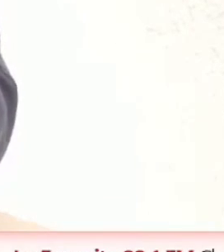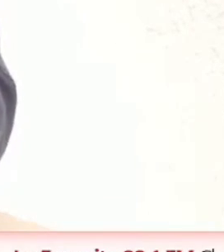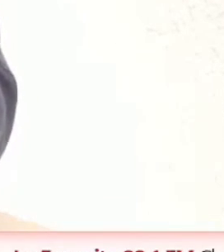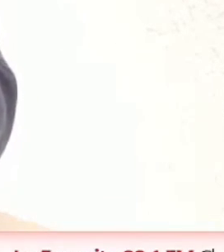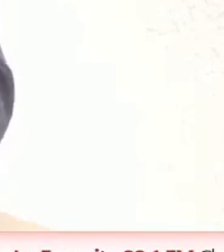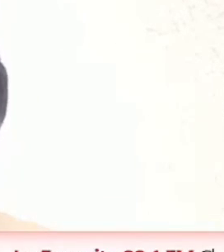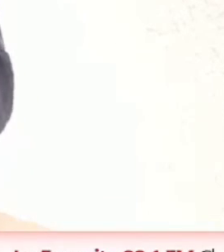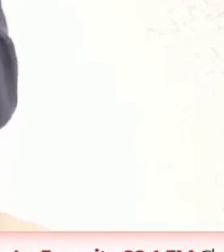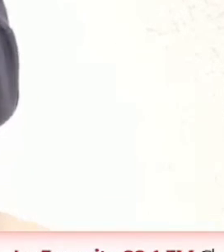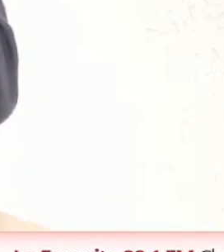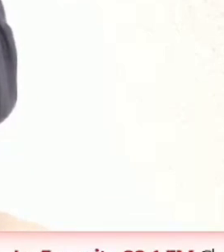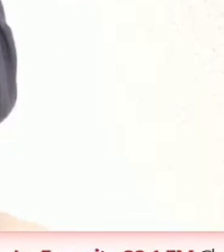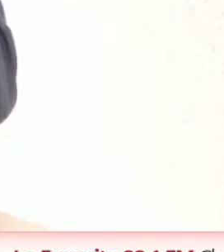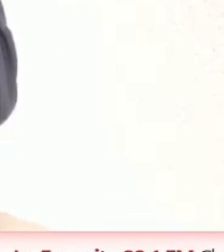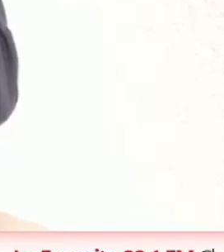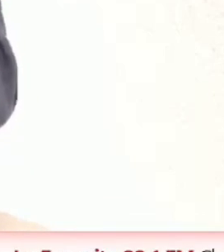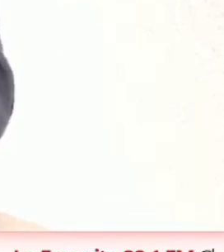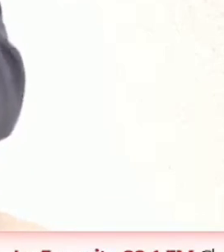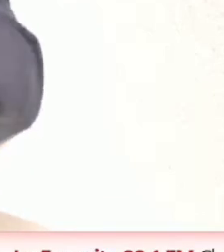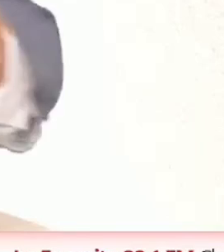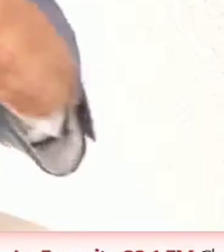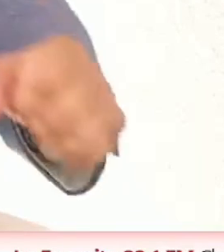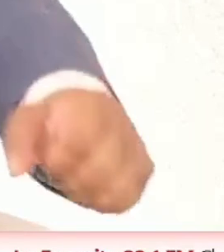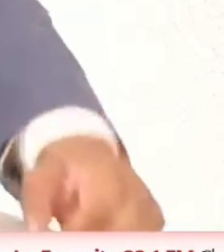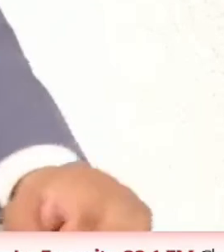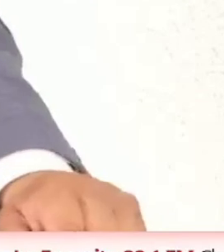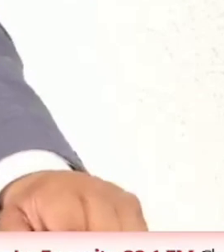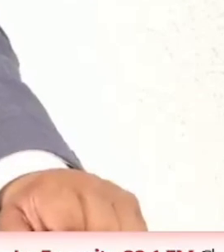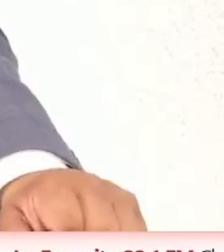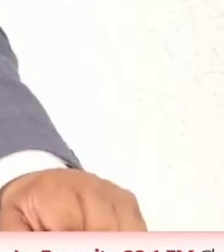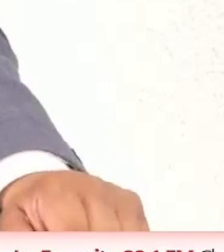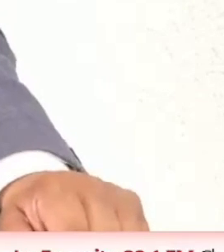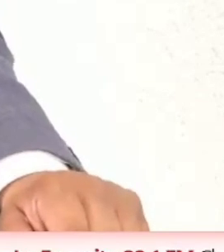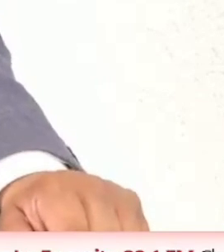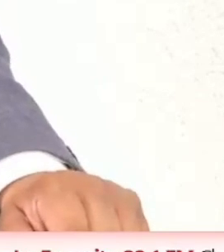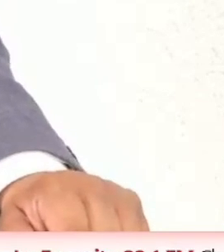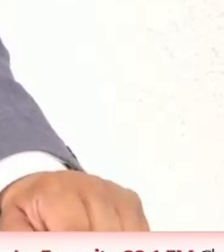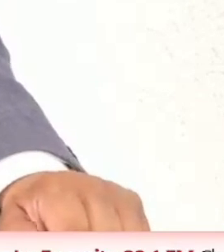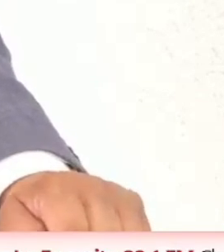extremo tampoco es gratuito. El mundo ya se queja.